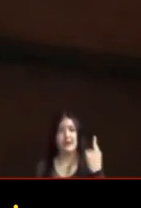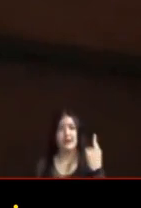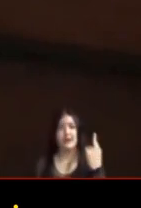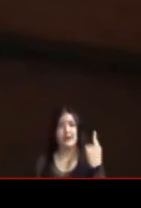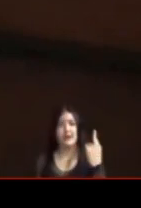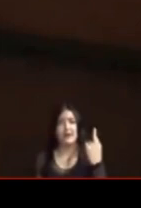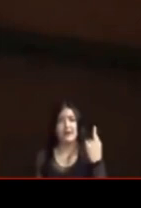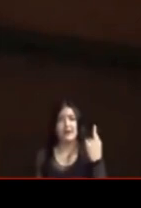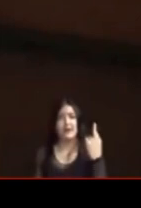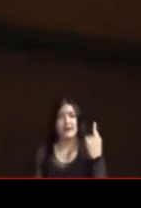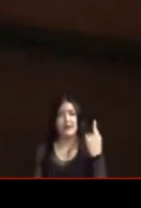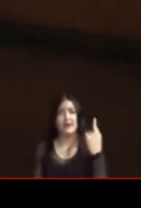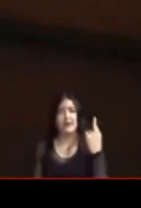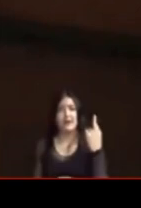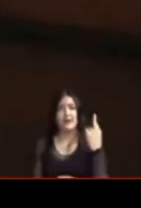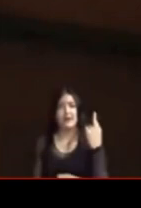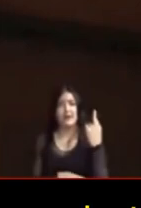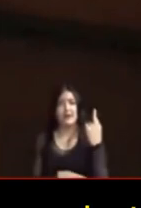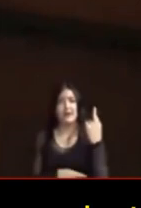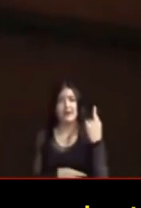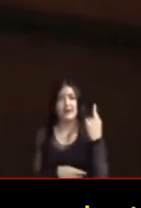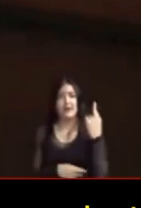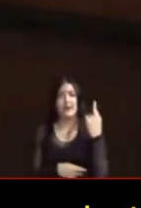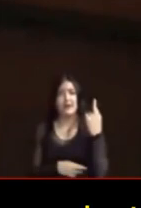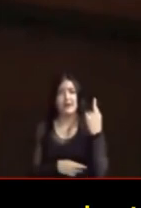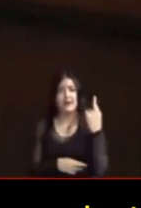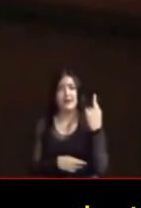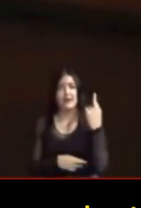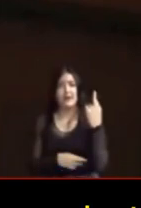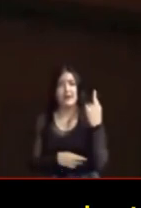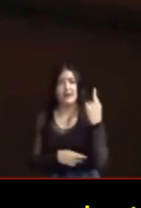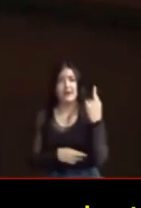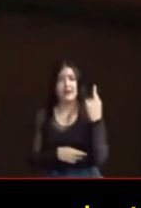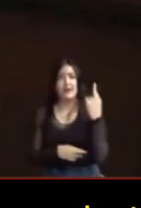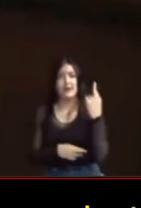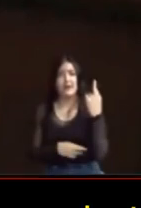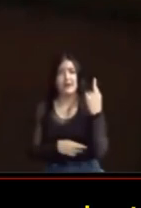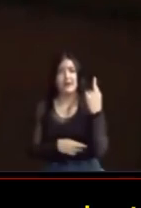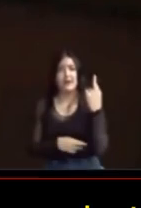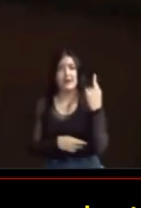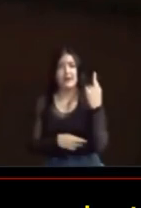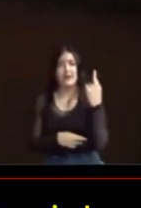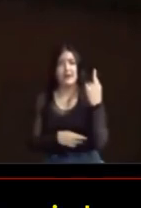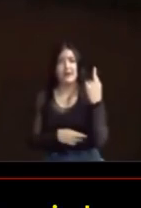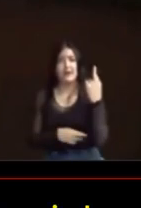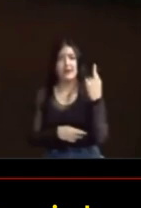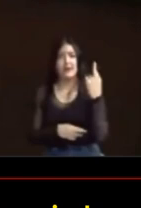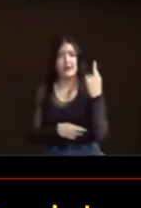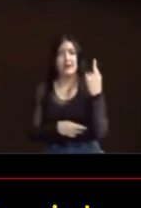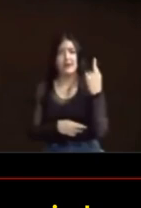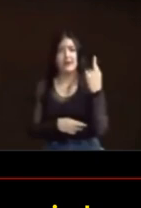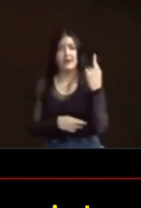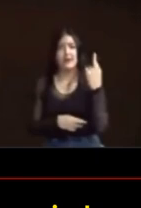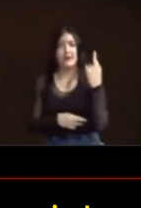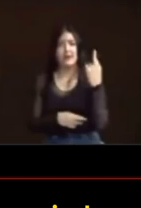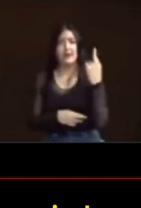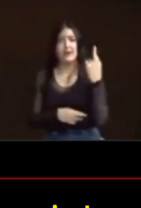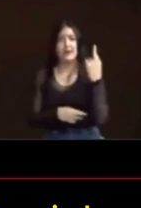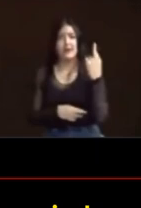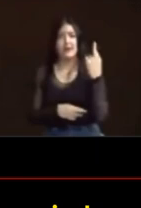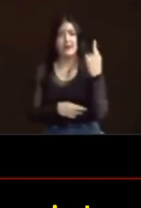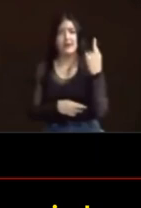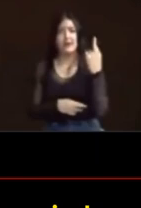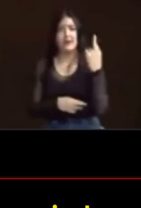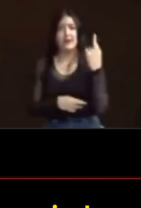Colombia quiere paz. Pero es evidente que a los grupos terroristas hay que combatirlos. Premiar el crimen